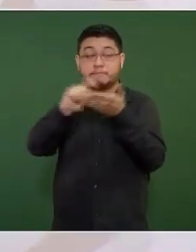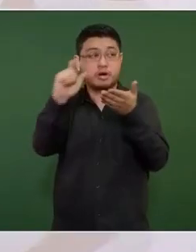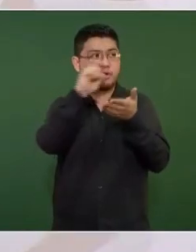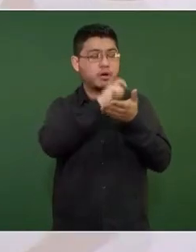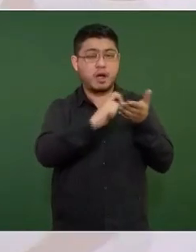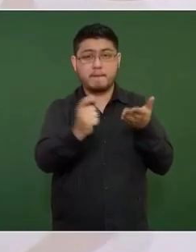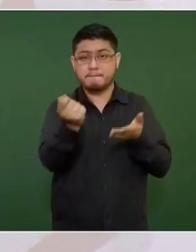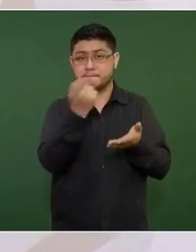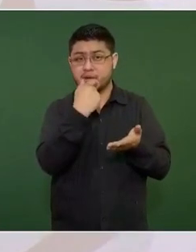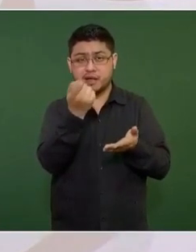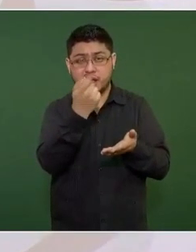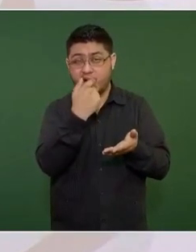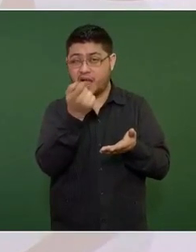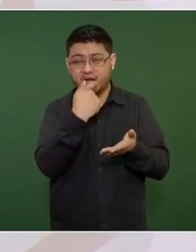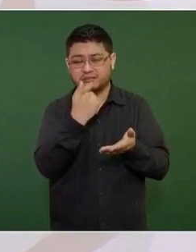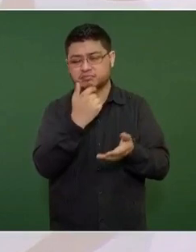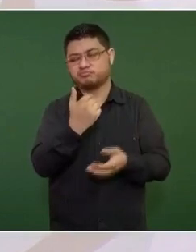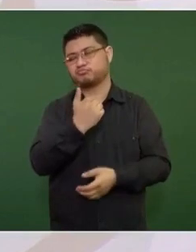medicamentos